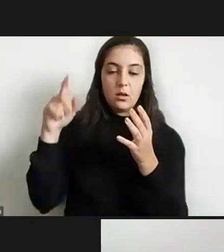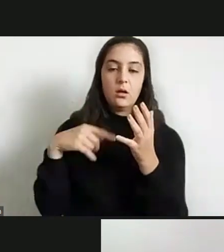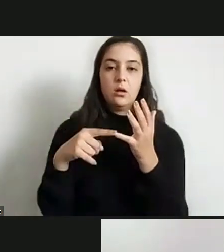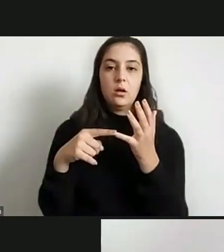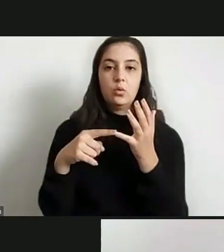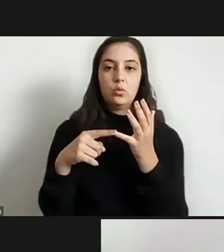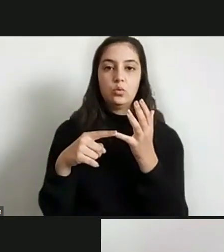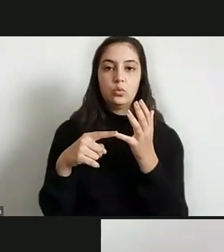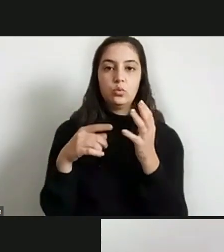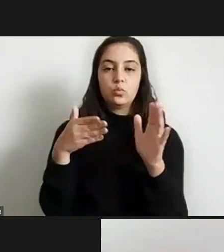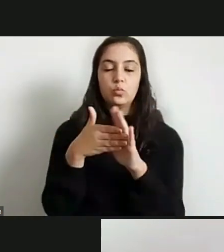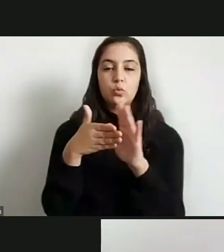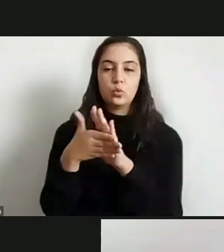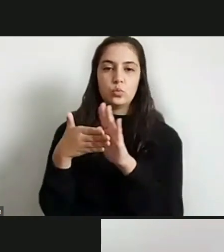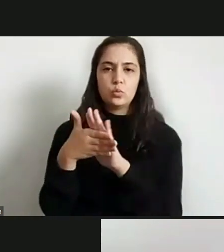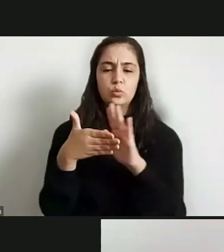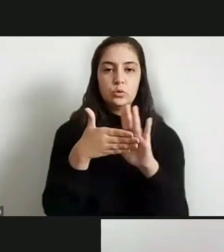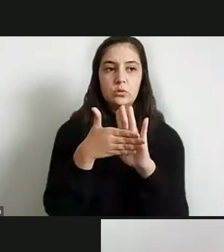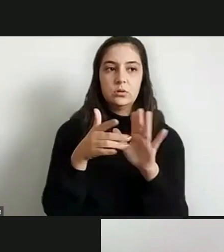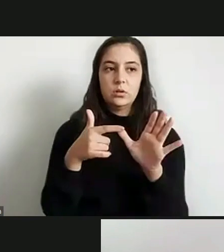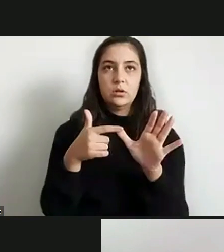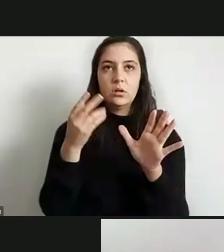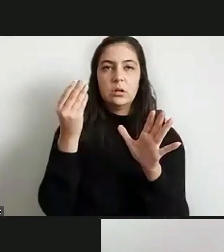ingresos y